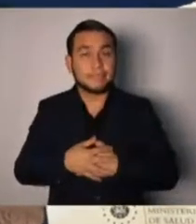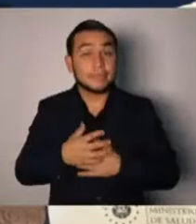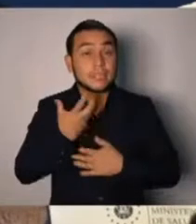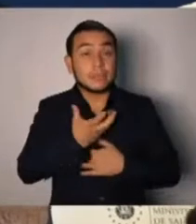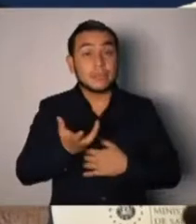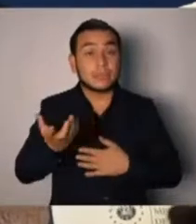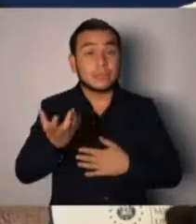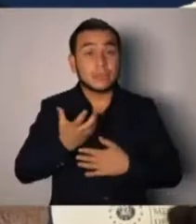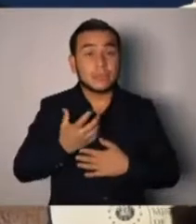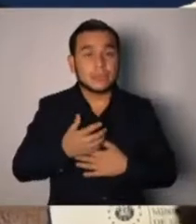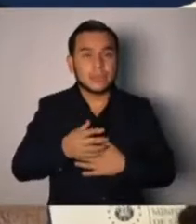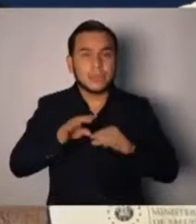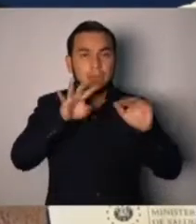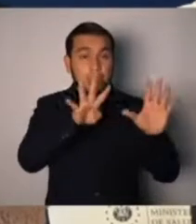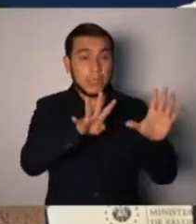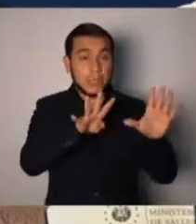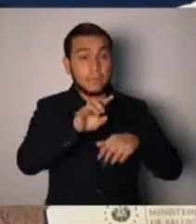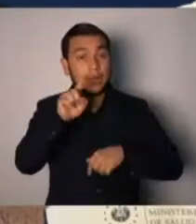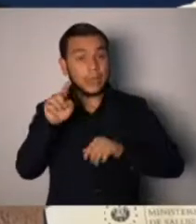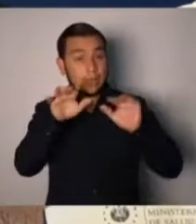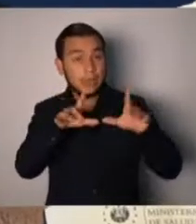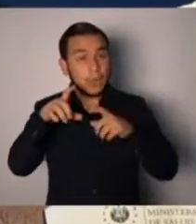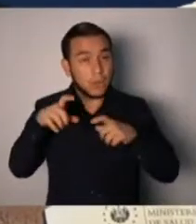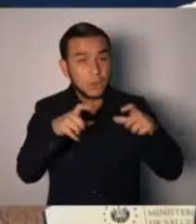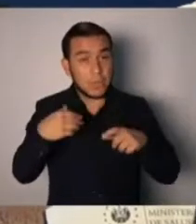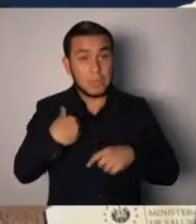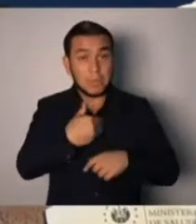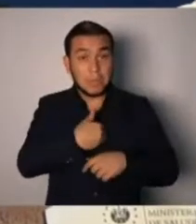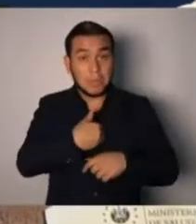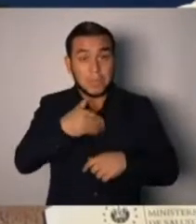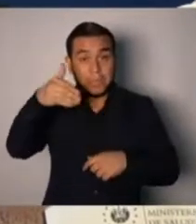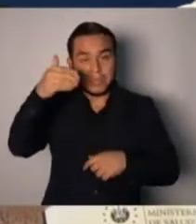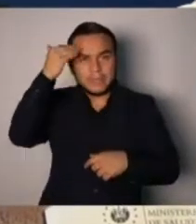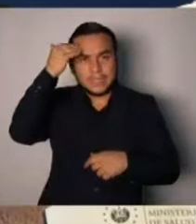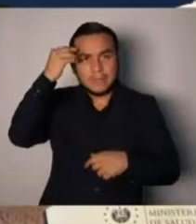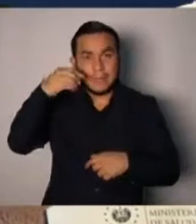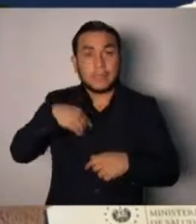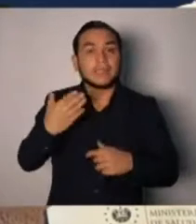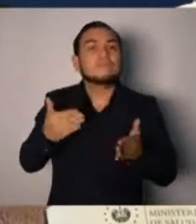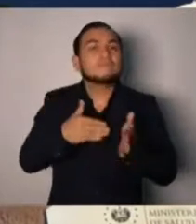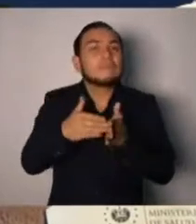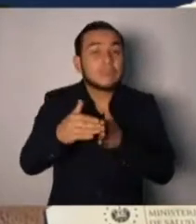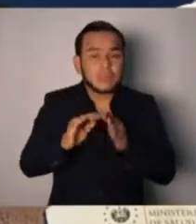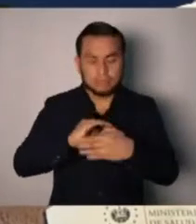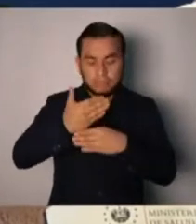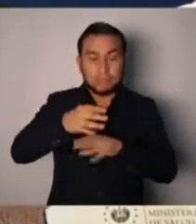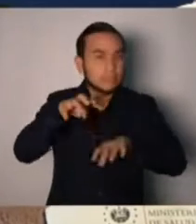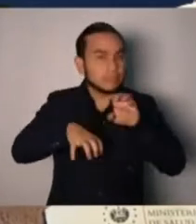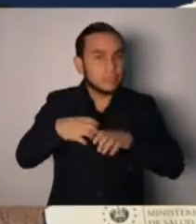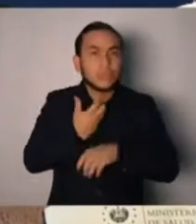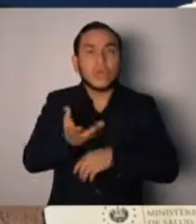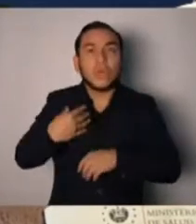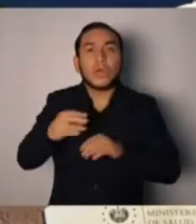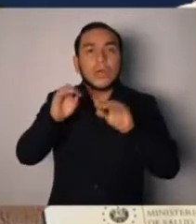no sé de 9 a 10 años 8 años la ministra sabrá más que yo que cuando tienes años para arriba la computadora full computadora con todo con